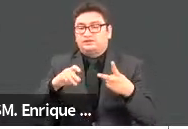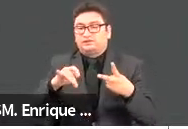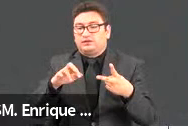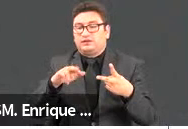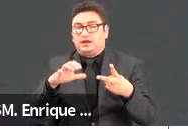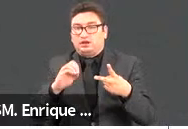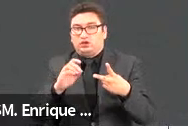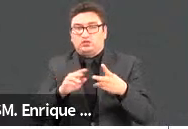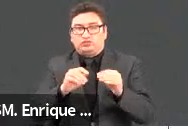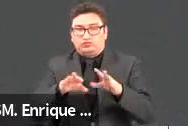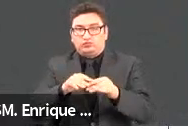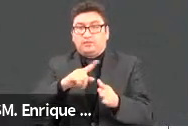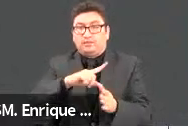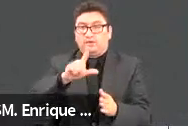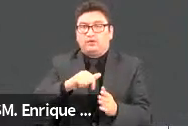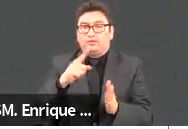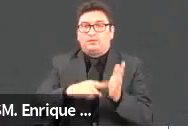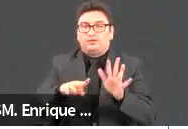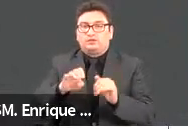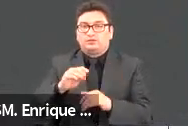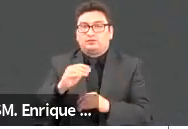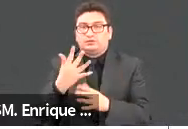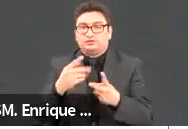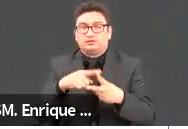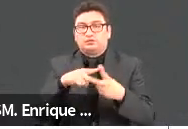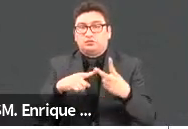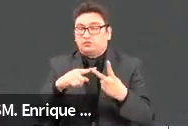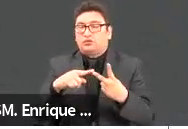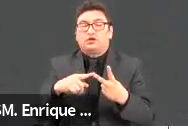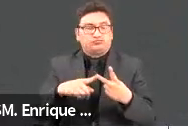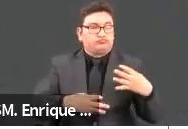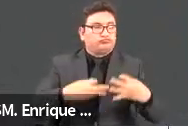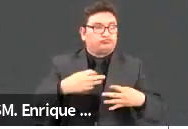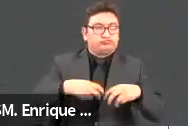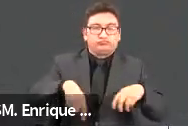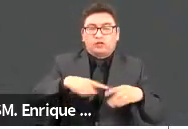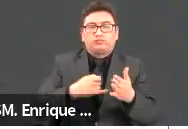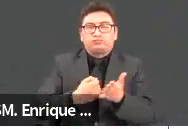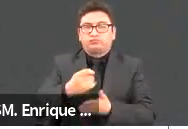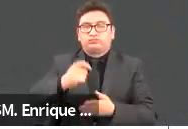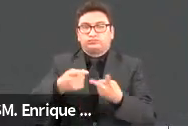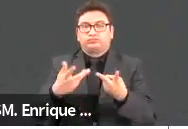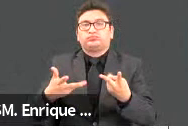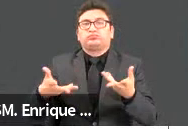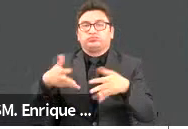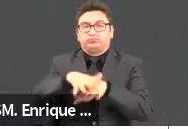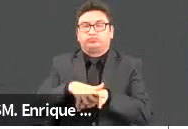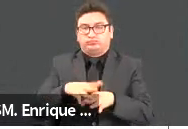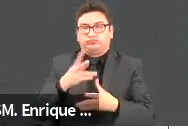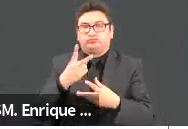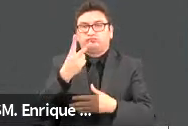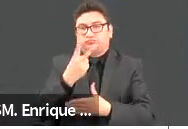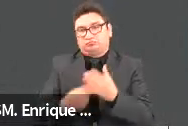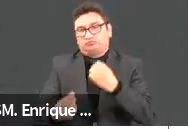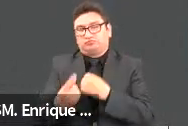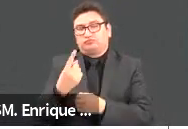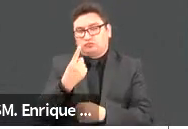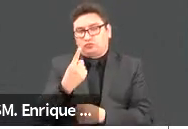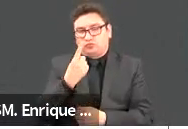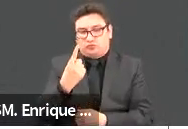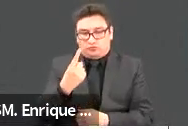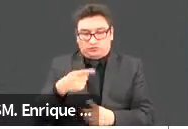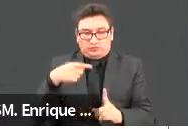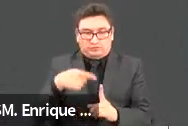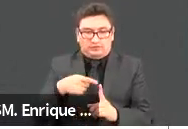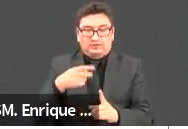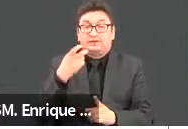en 1995 se determina por el Pleno de la Corte que se fusionen en una misma. Y esto, bueno, repercute